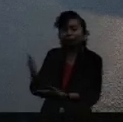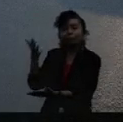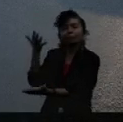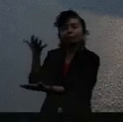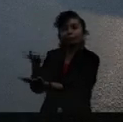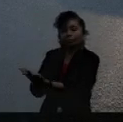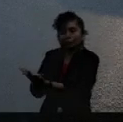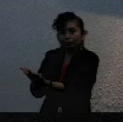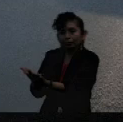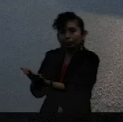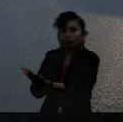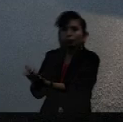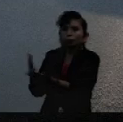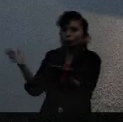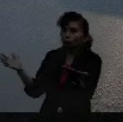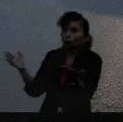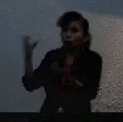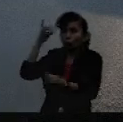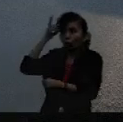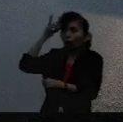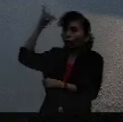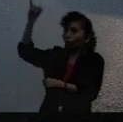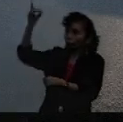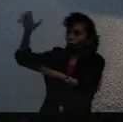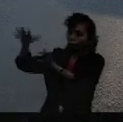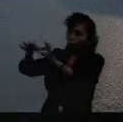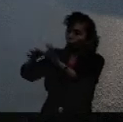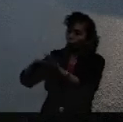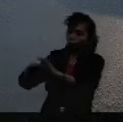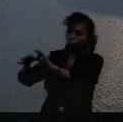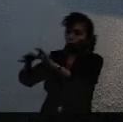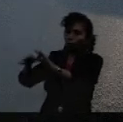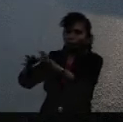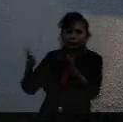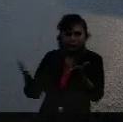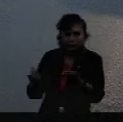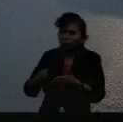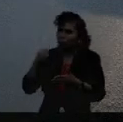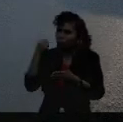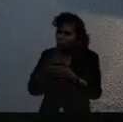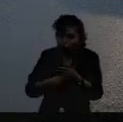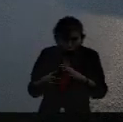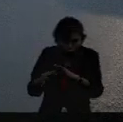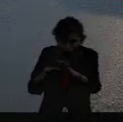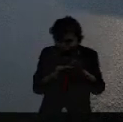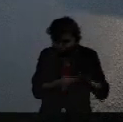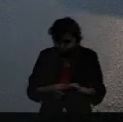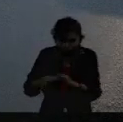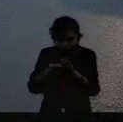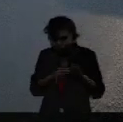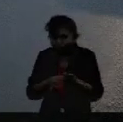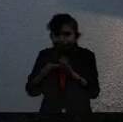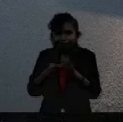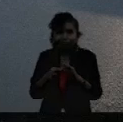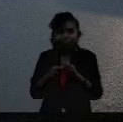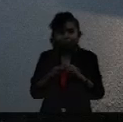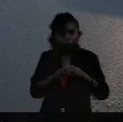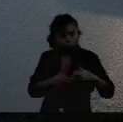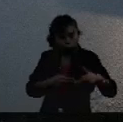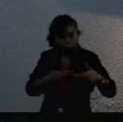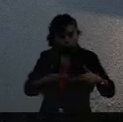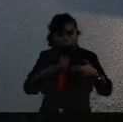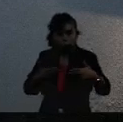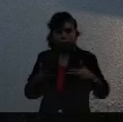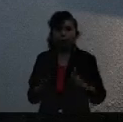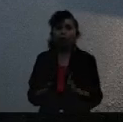cumplido junto a quien todo lo creo juntas continuaremos su lucha juntas haremos más grande su legado les